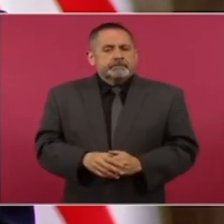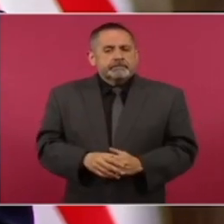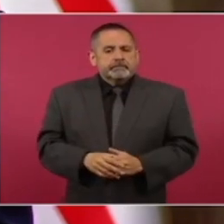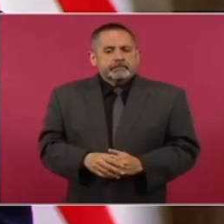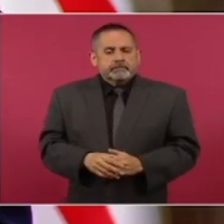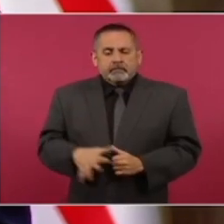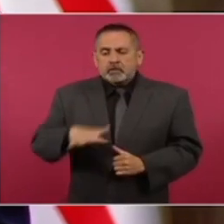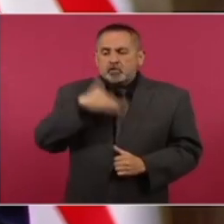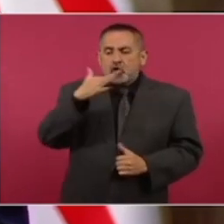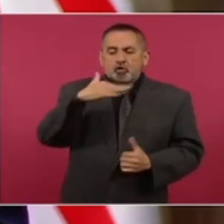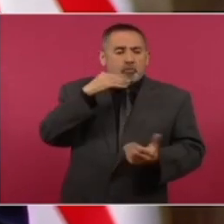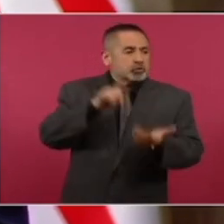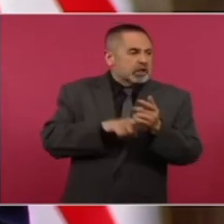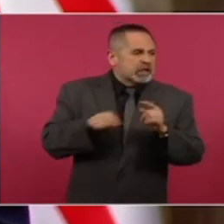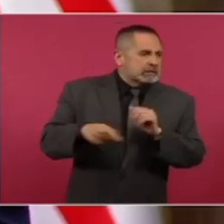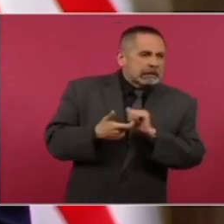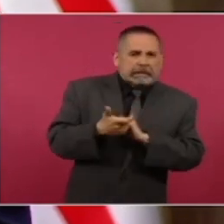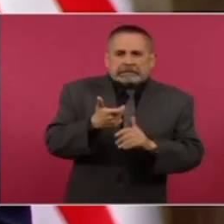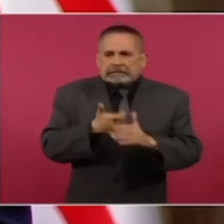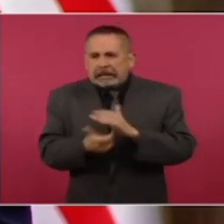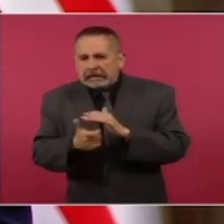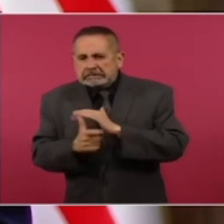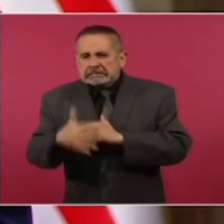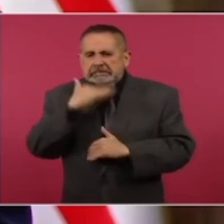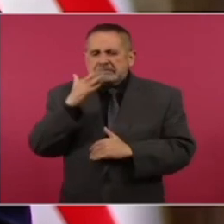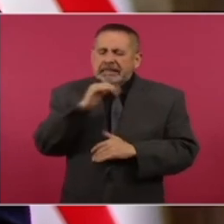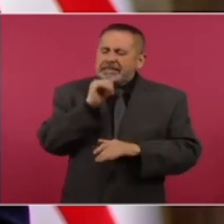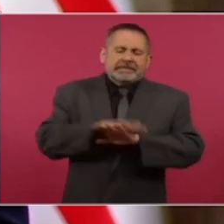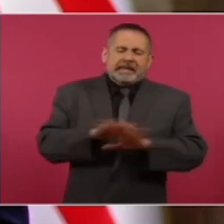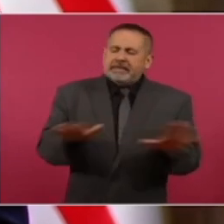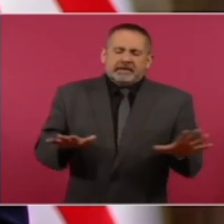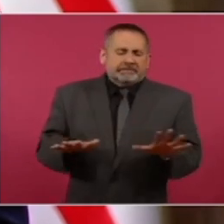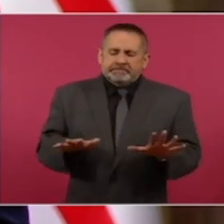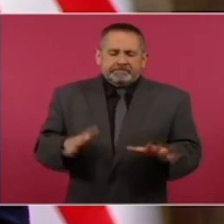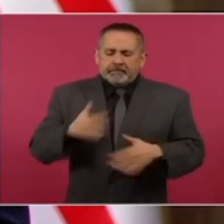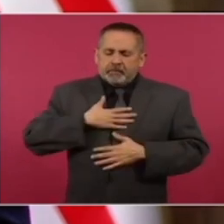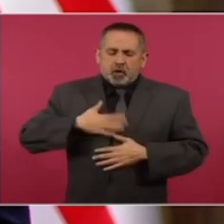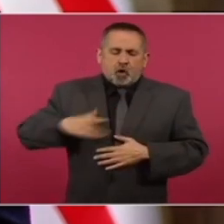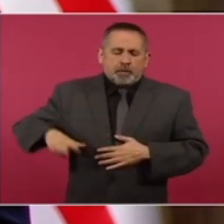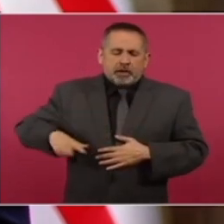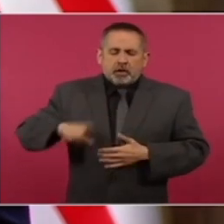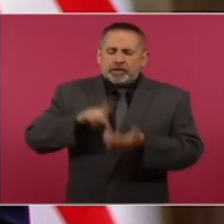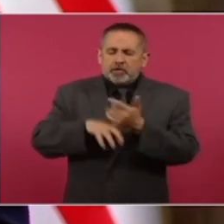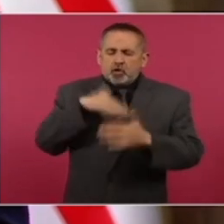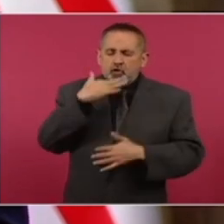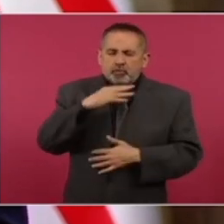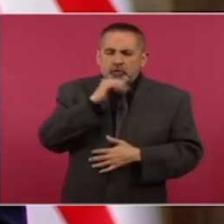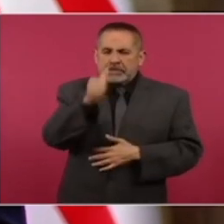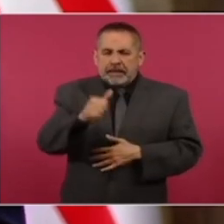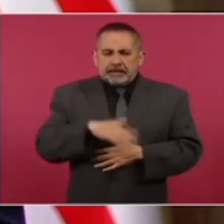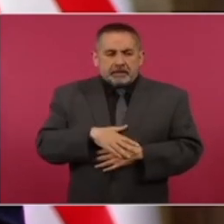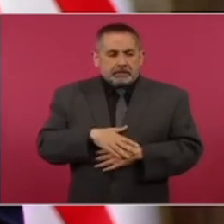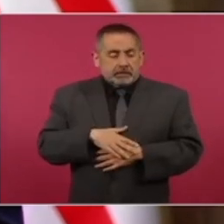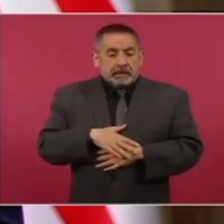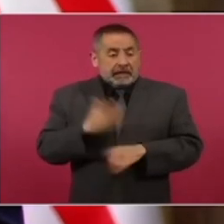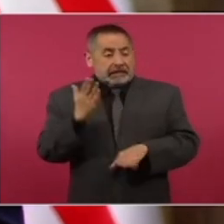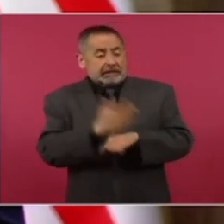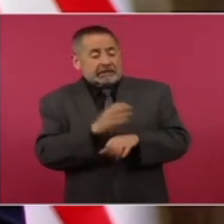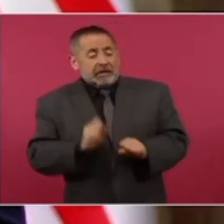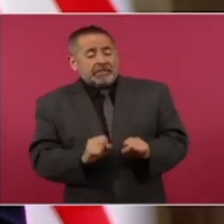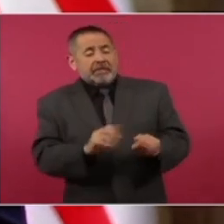No hay corrupción en el gobierno que represento y no hay impunidad.